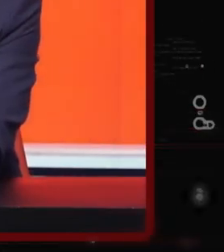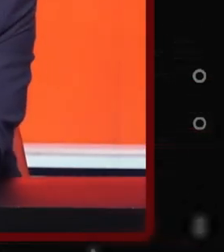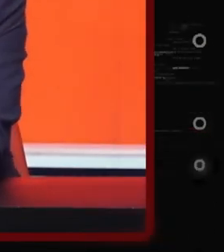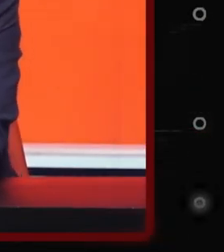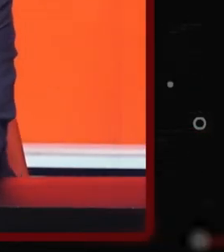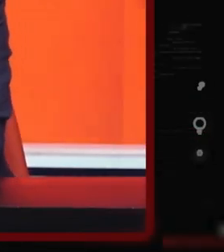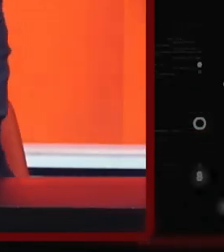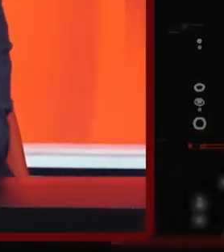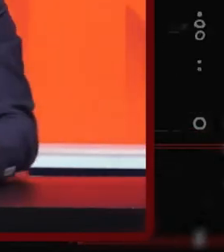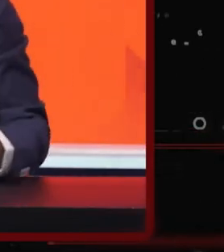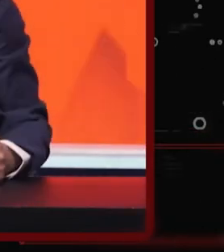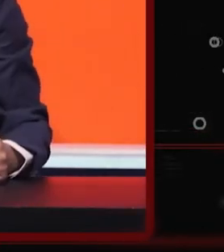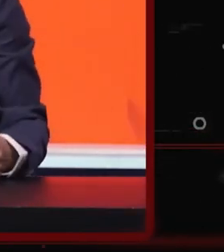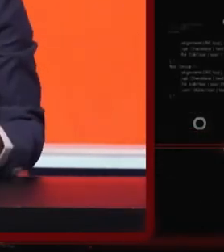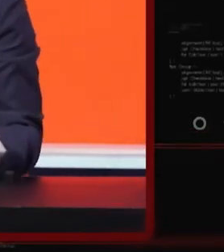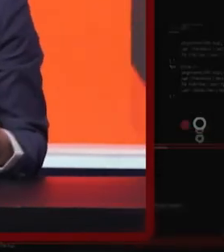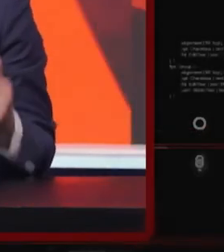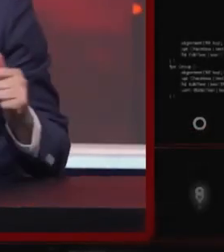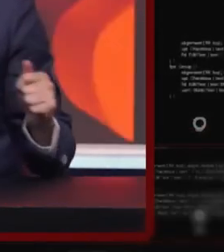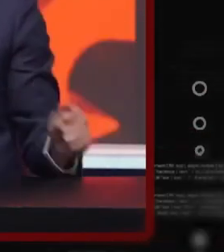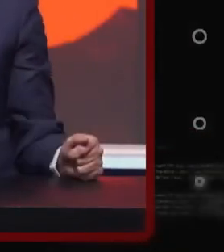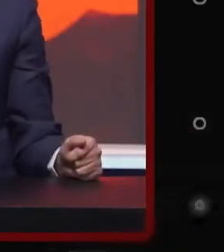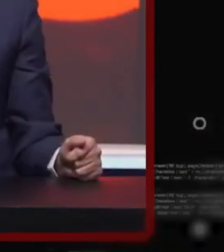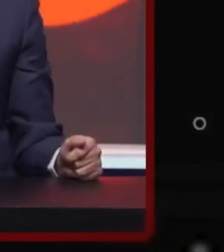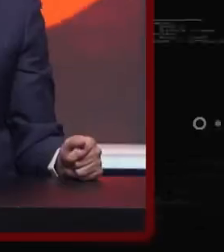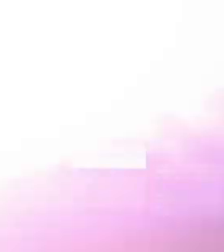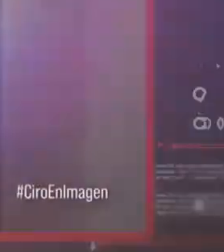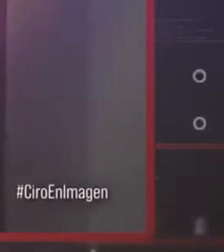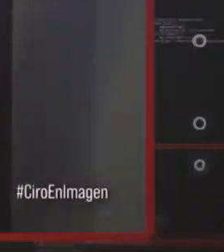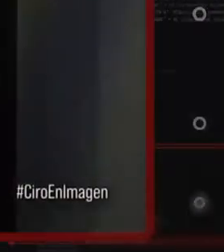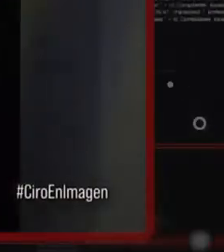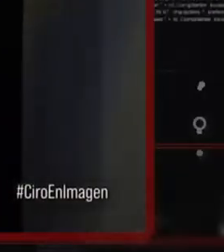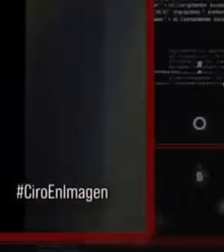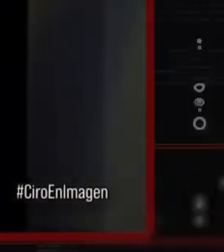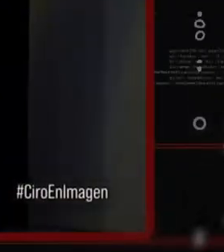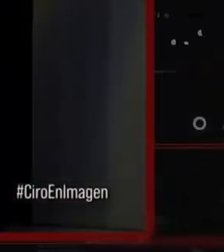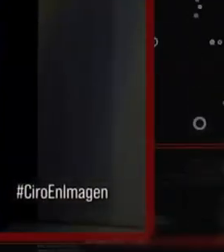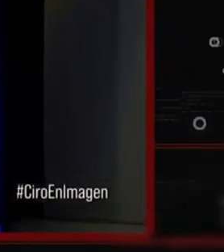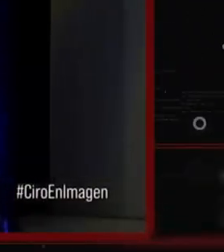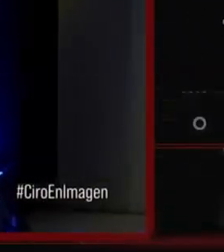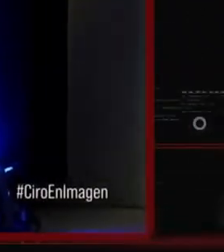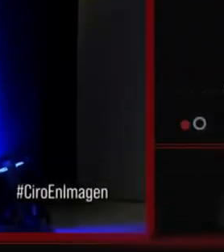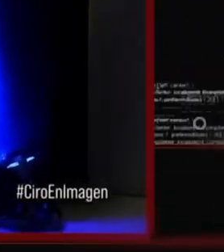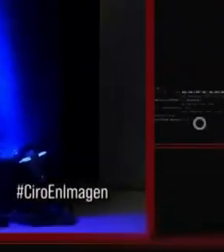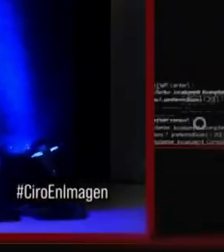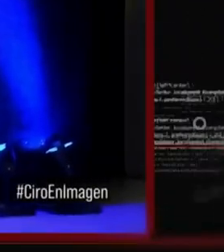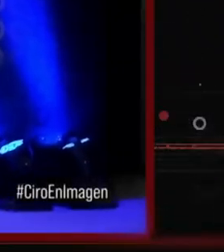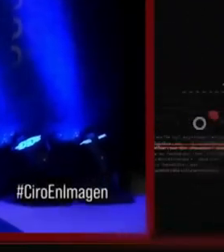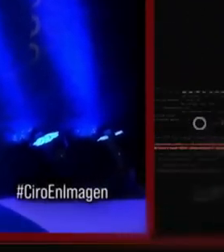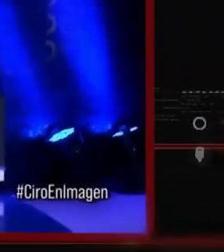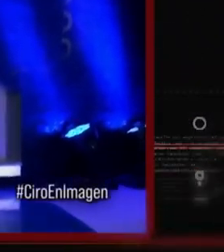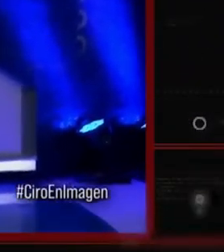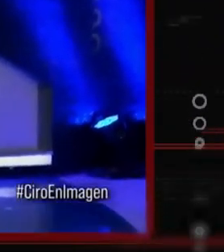recordarles que nunca es tarde para hacerse la compra de algunos billetes verdes. Hoy el peso cerró a